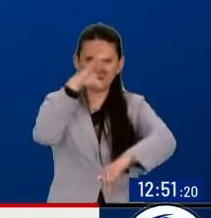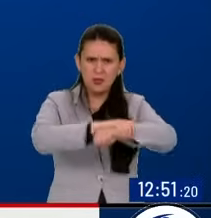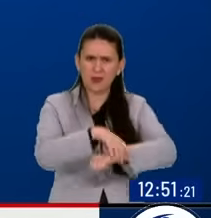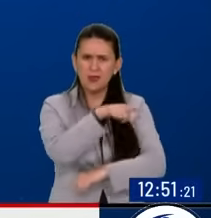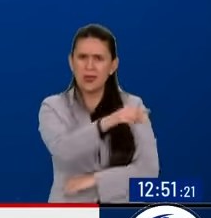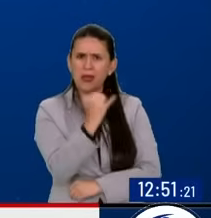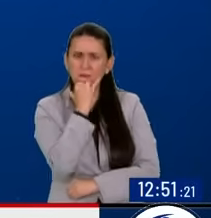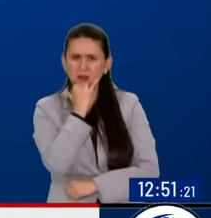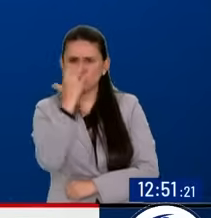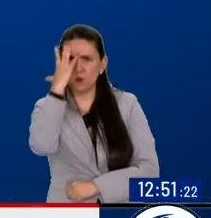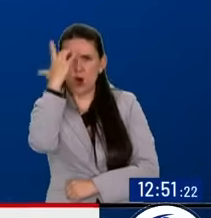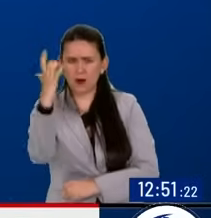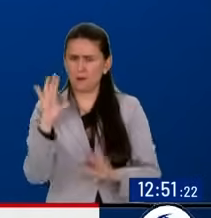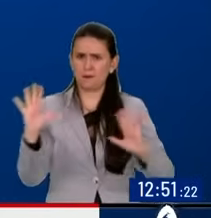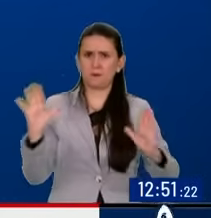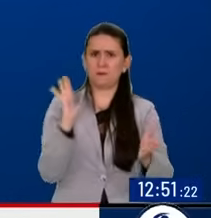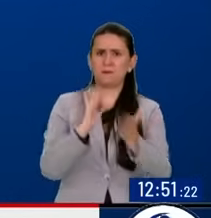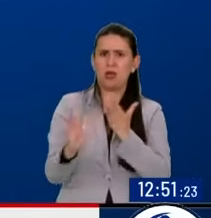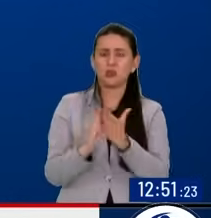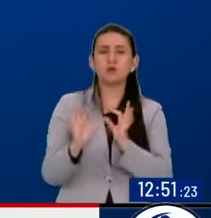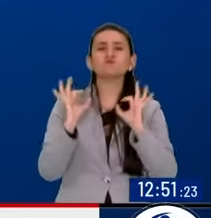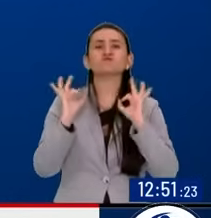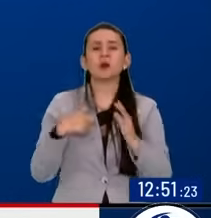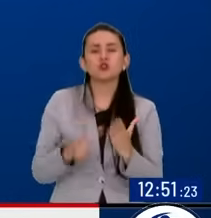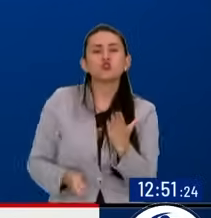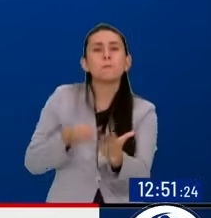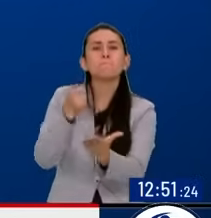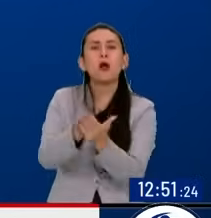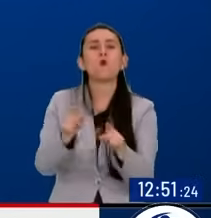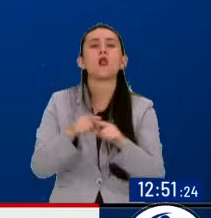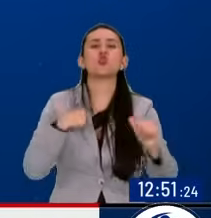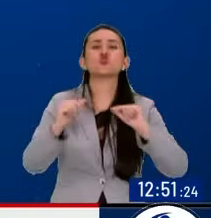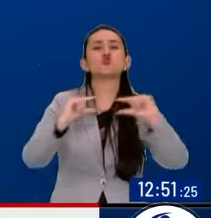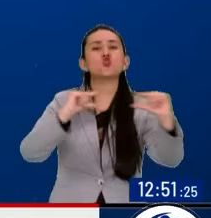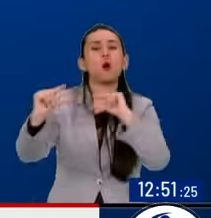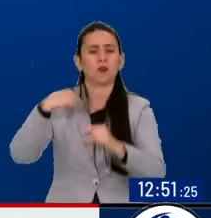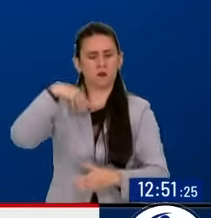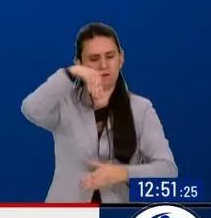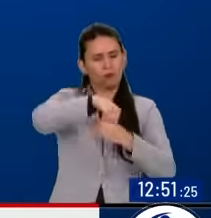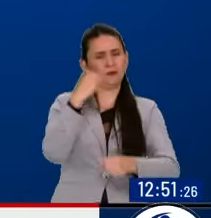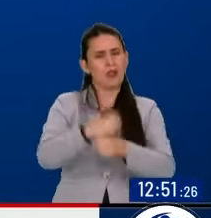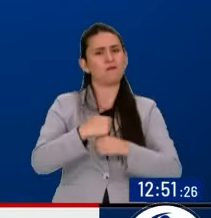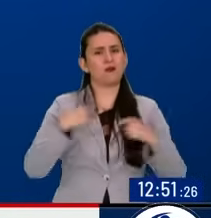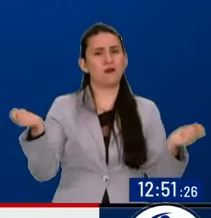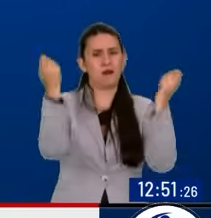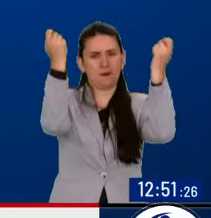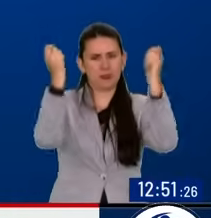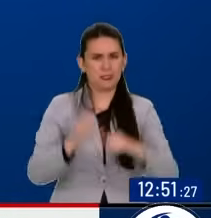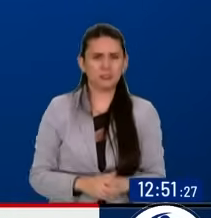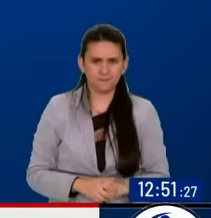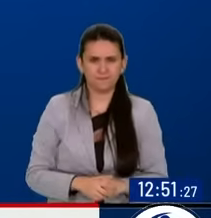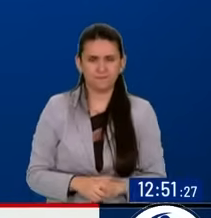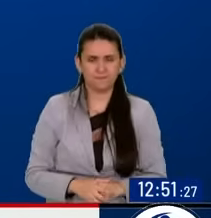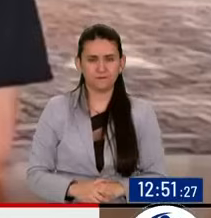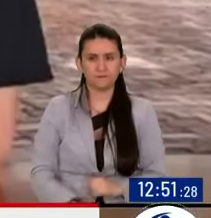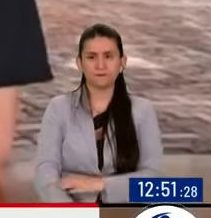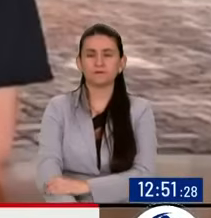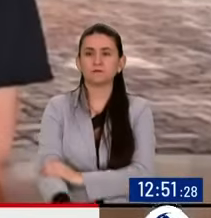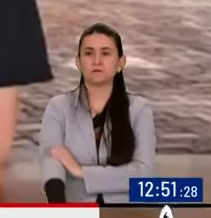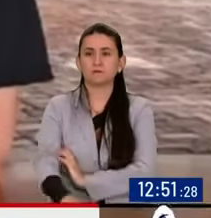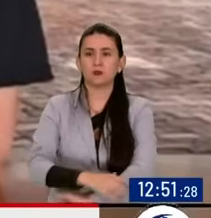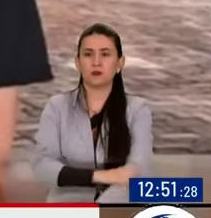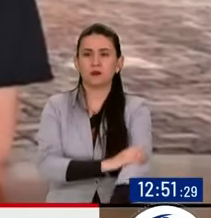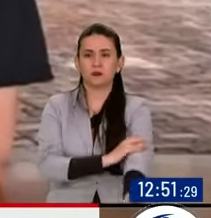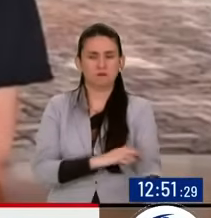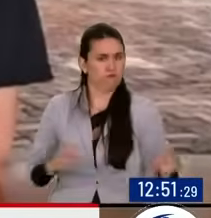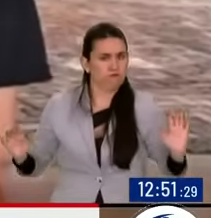yerno quien además aclara que se trataba de pagos de nómina de personas que trabajan con él en su campaña y la gente pide que